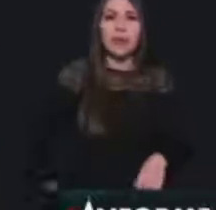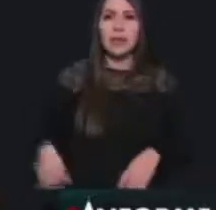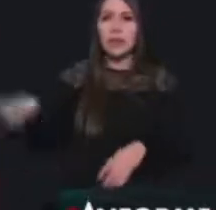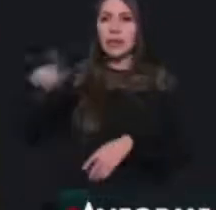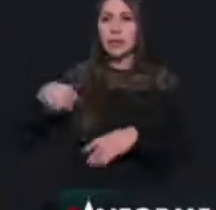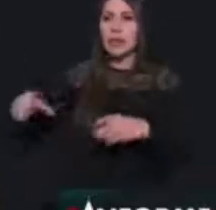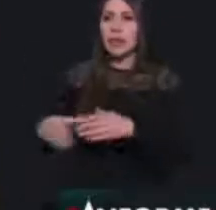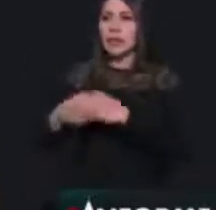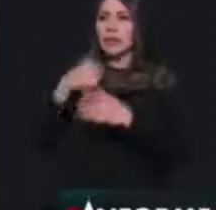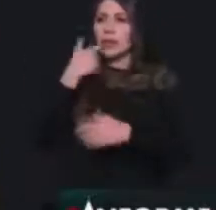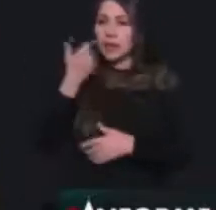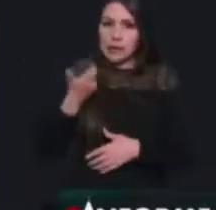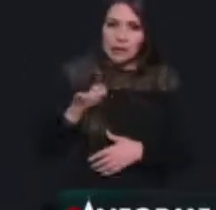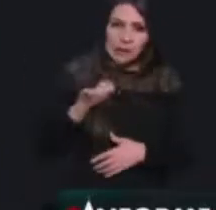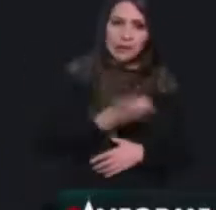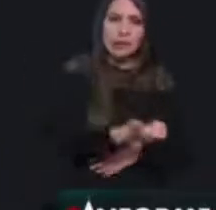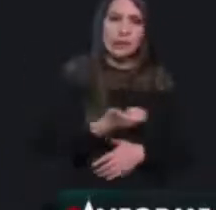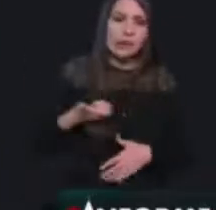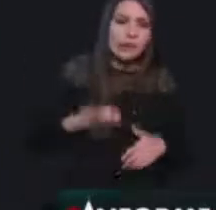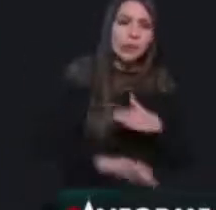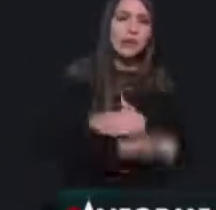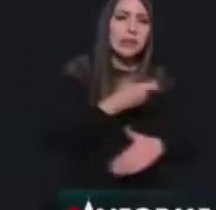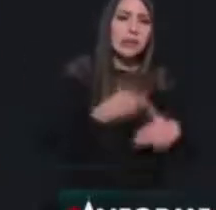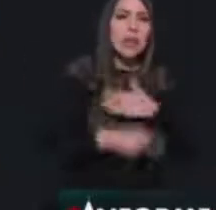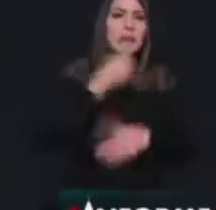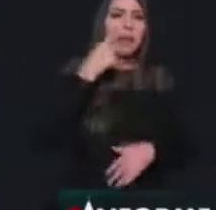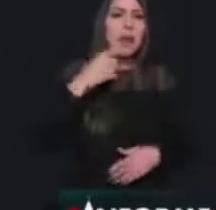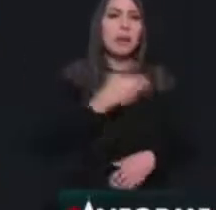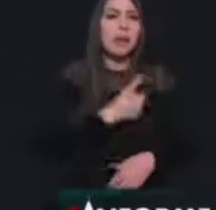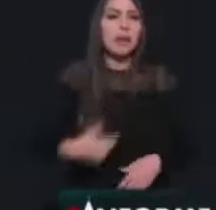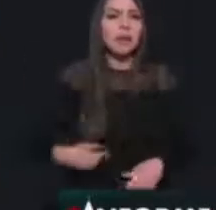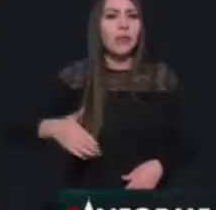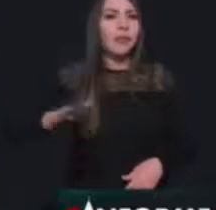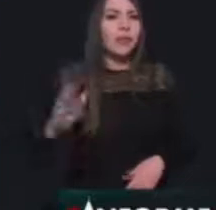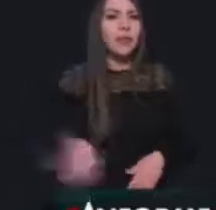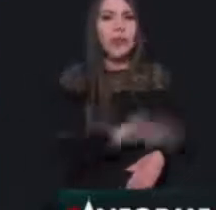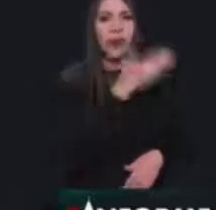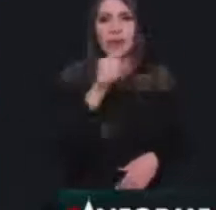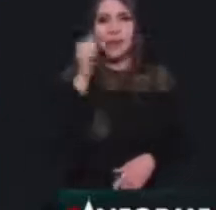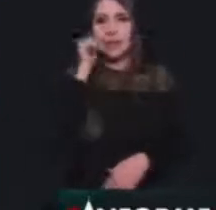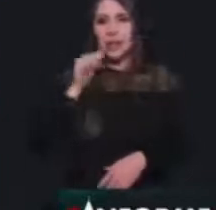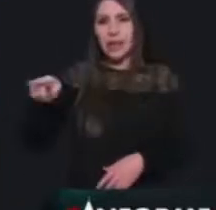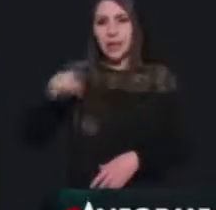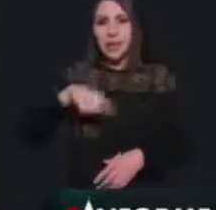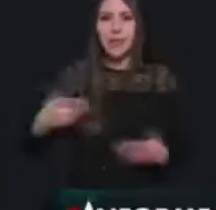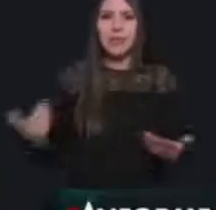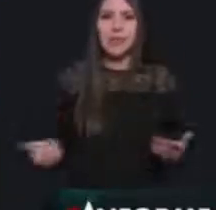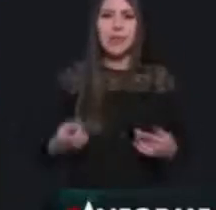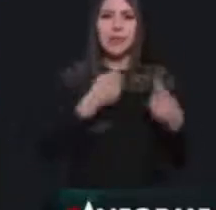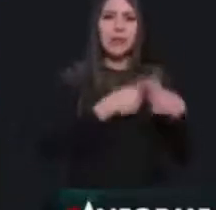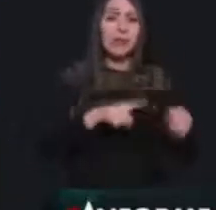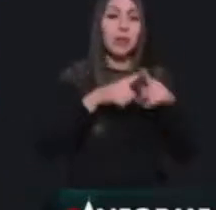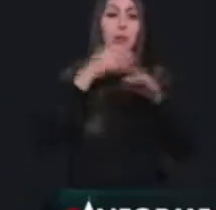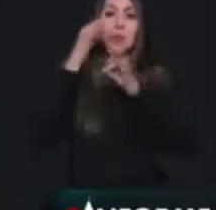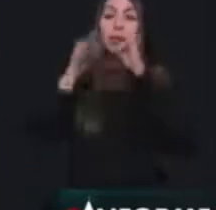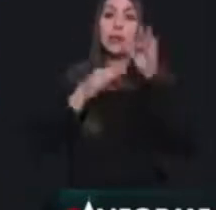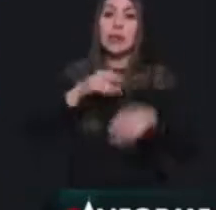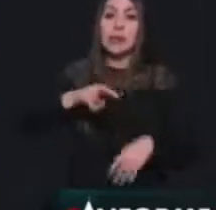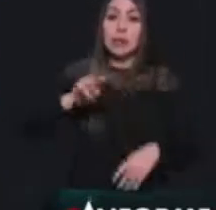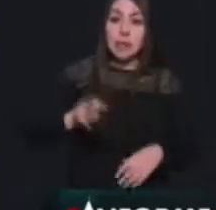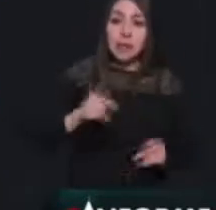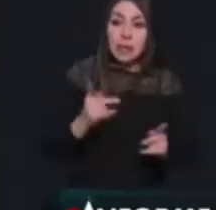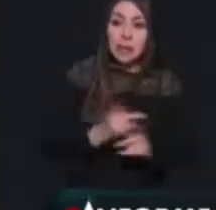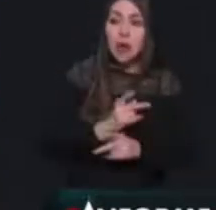que quiten al presidente. Entonces, lejos de que la narrativa sea sobre los datos duros, sobre las realidades, sobre los hechos, se